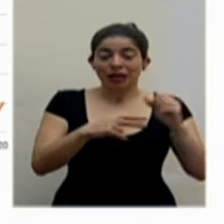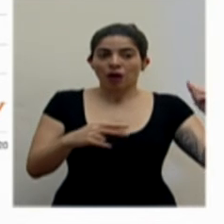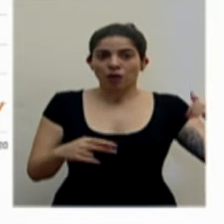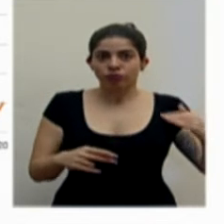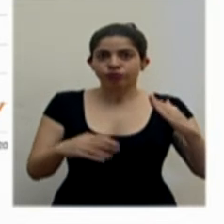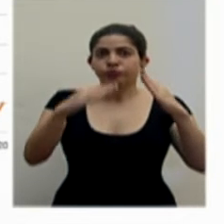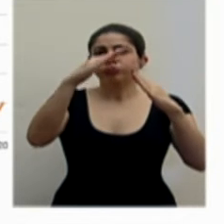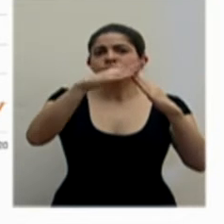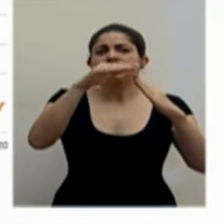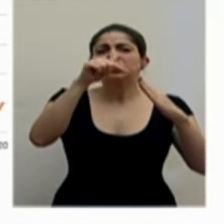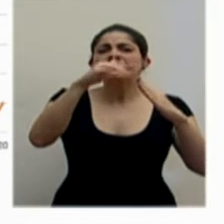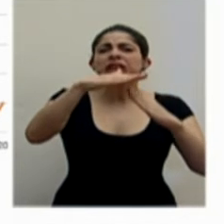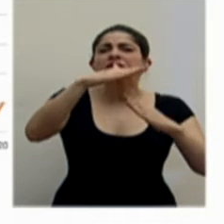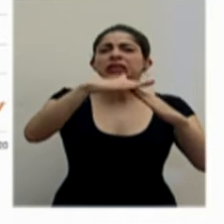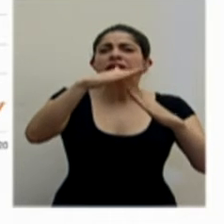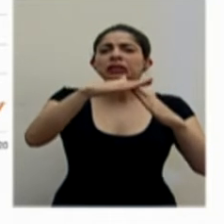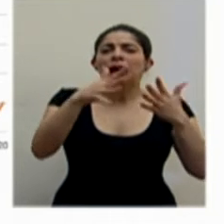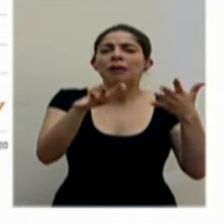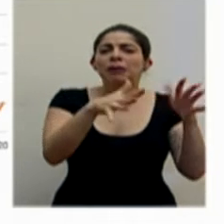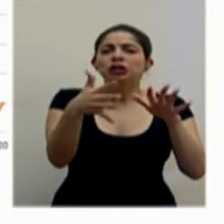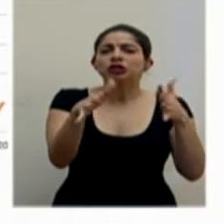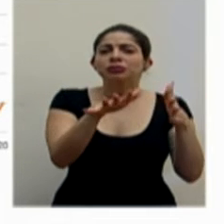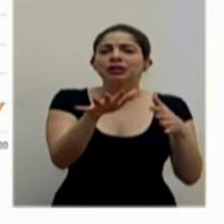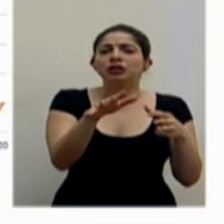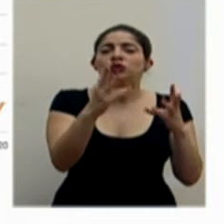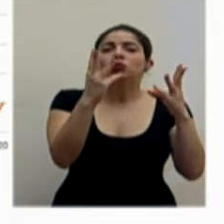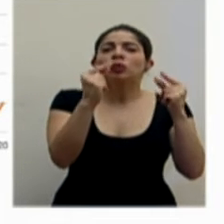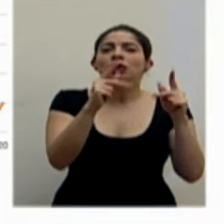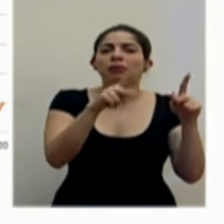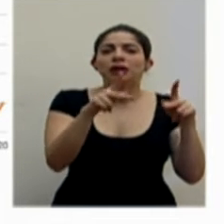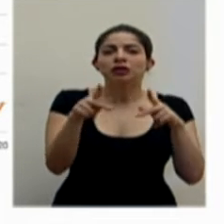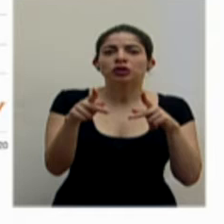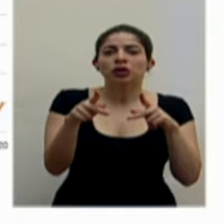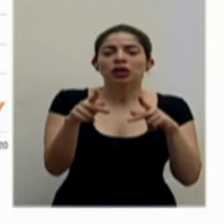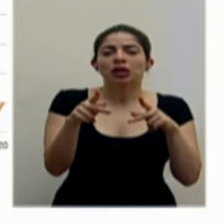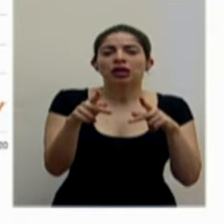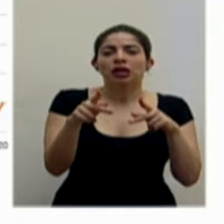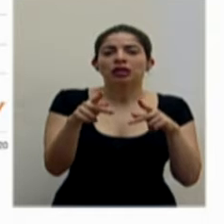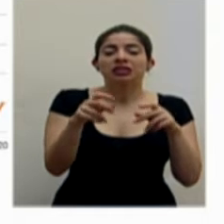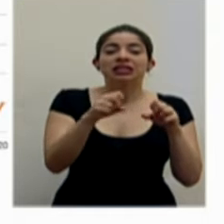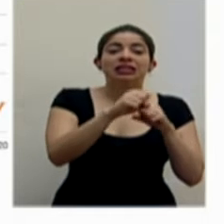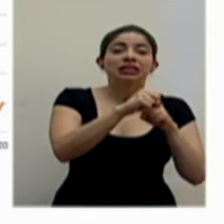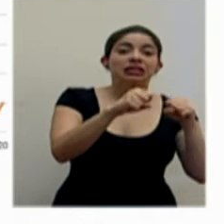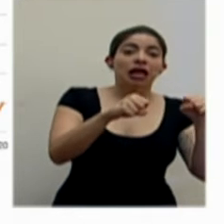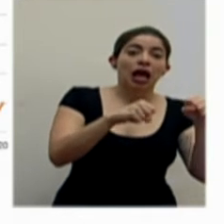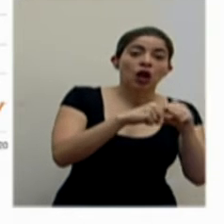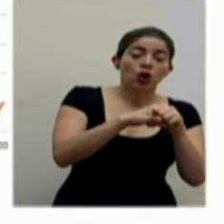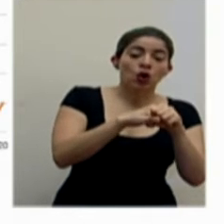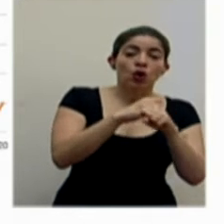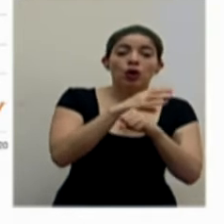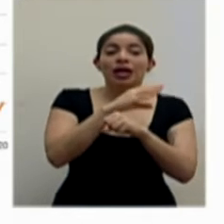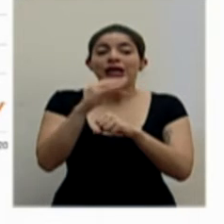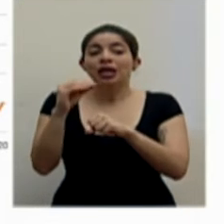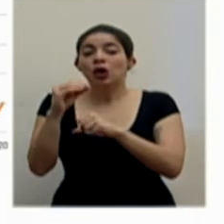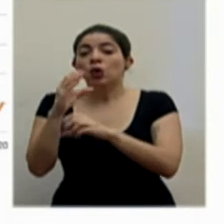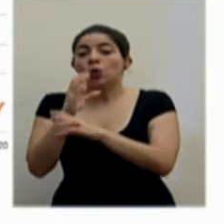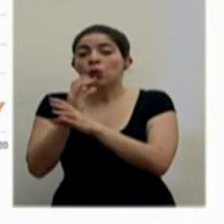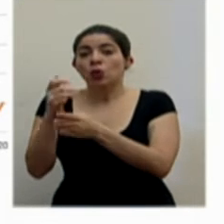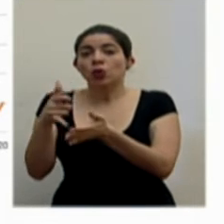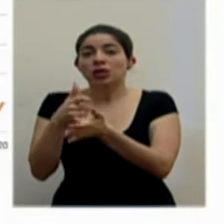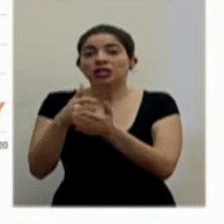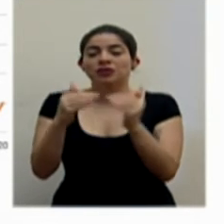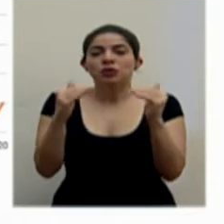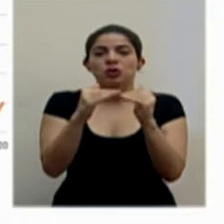hay más o menos la misma cantidad de personas en salón versus en una unidad de